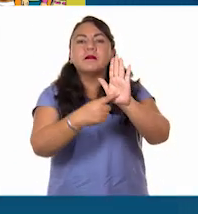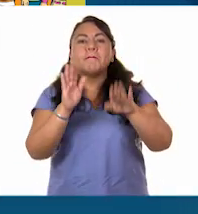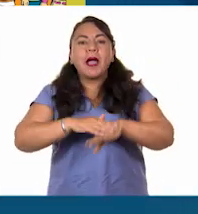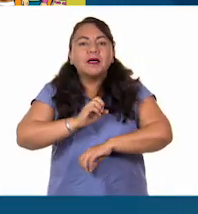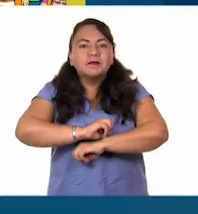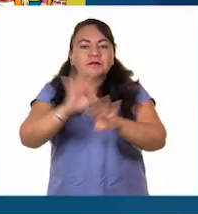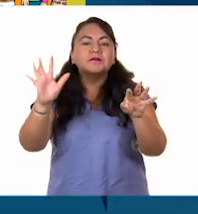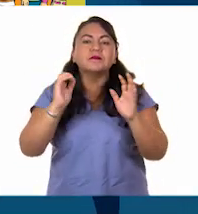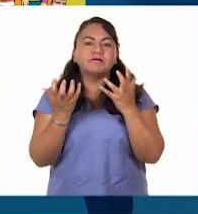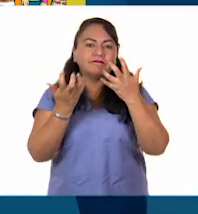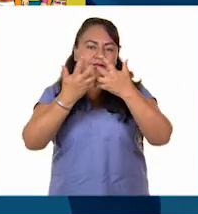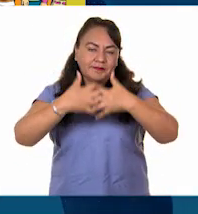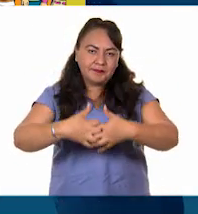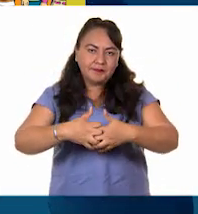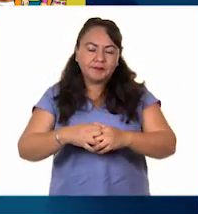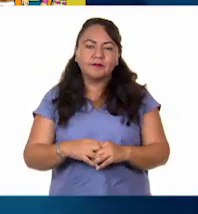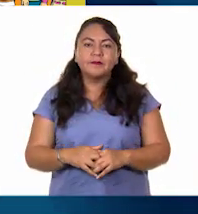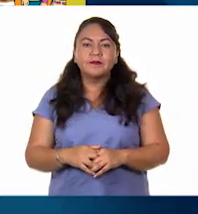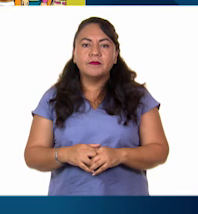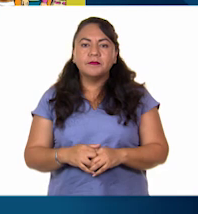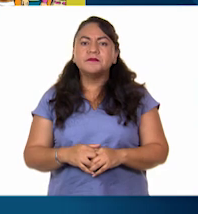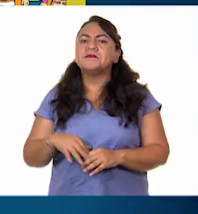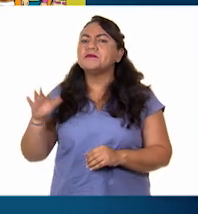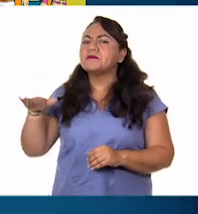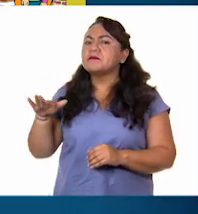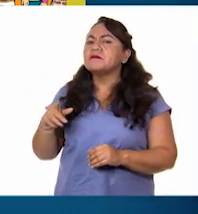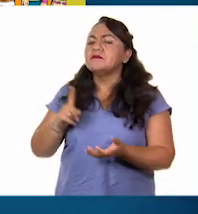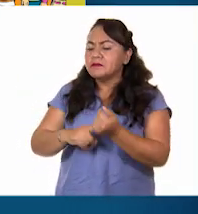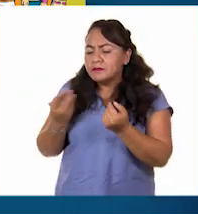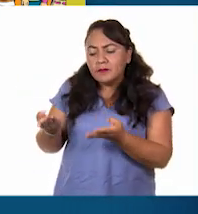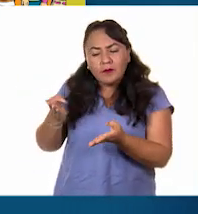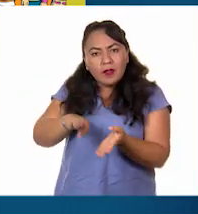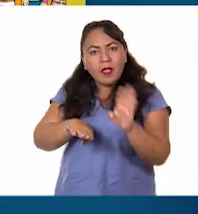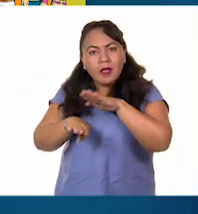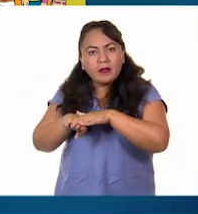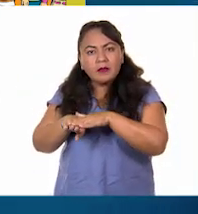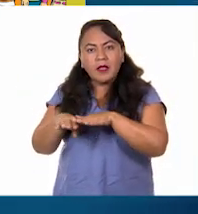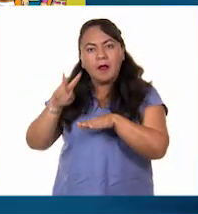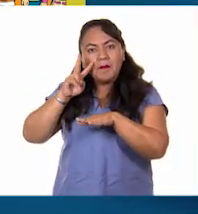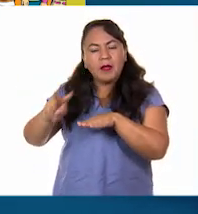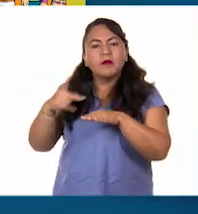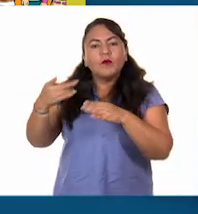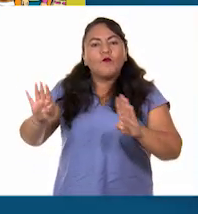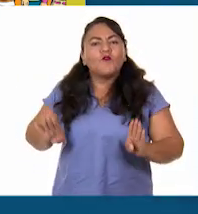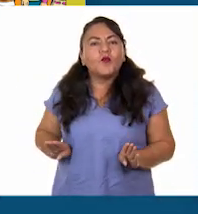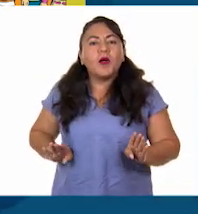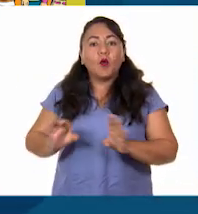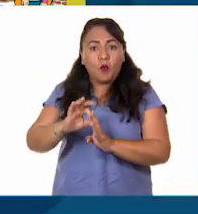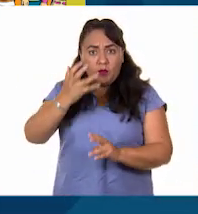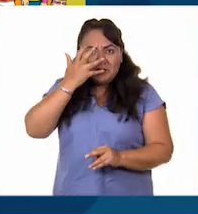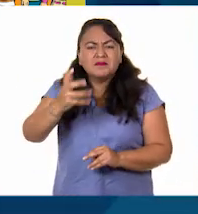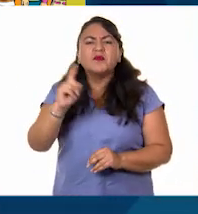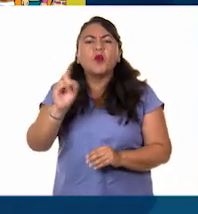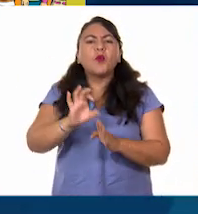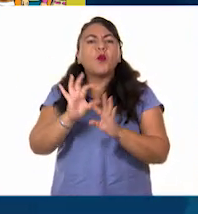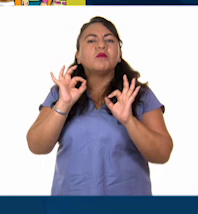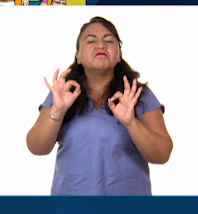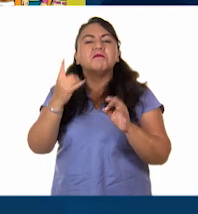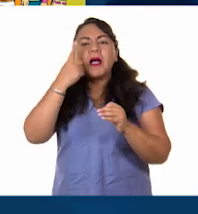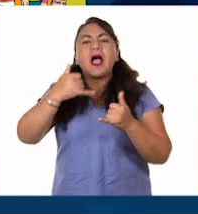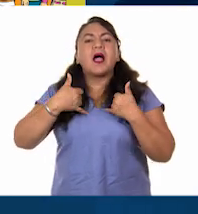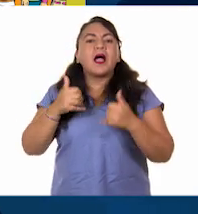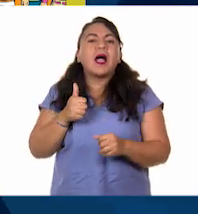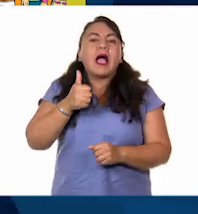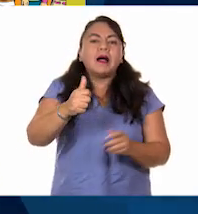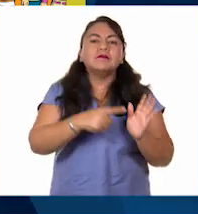articulado. En este fragmento de tríptico vemos un estilo informal para dirigirse a adolescentes. Incluso